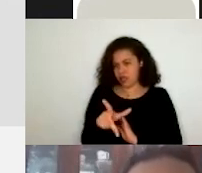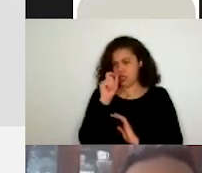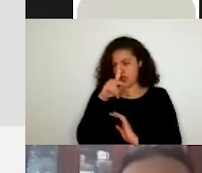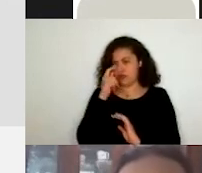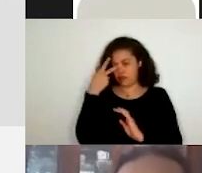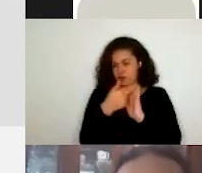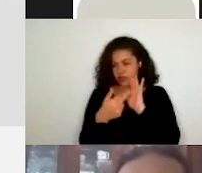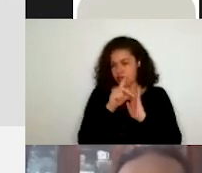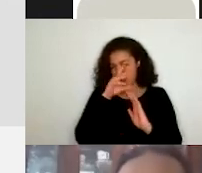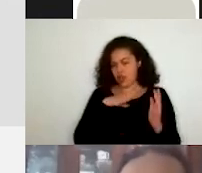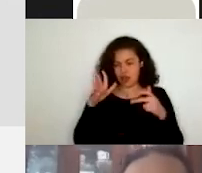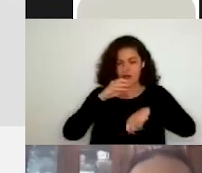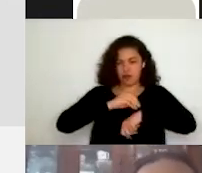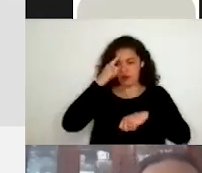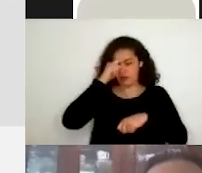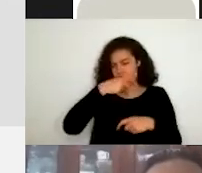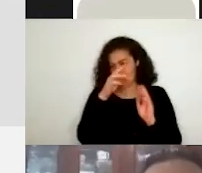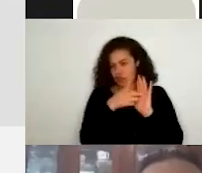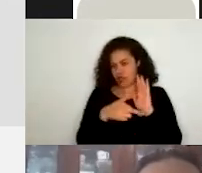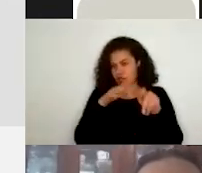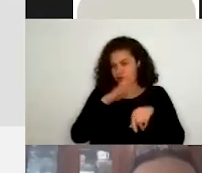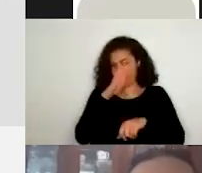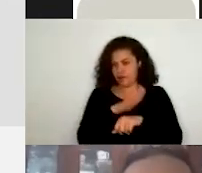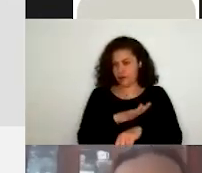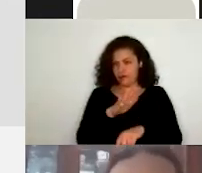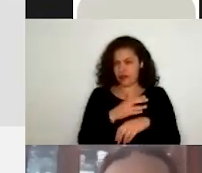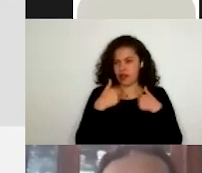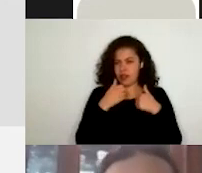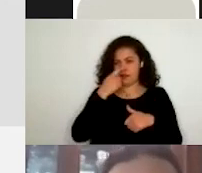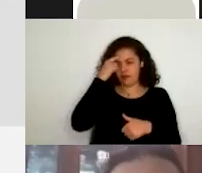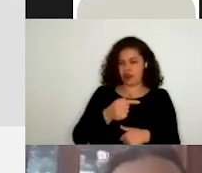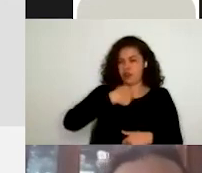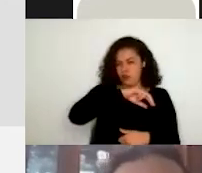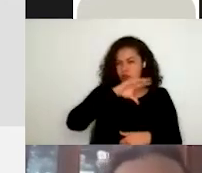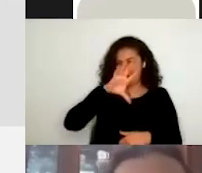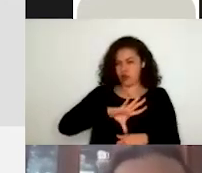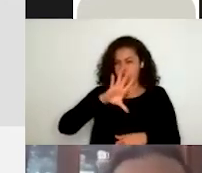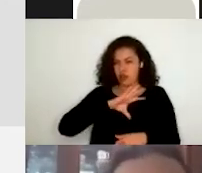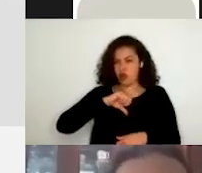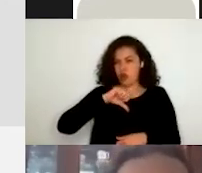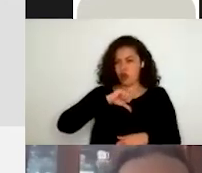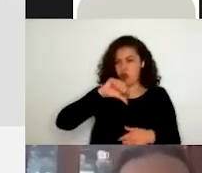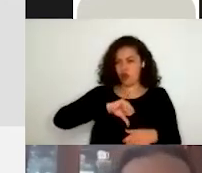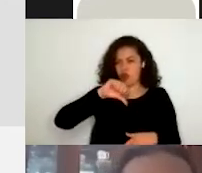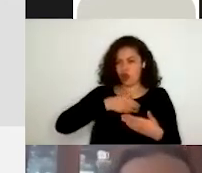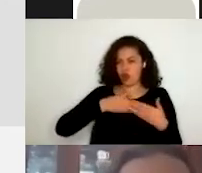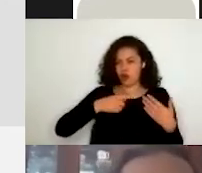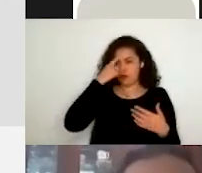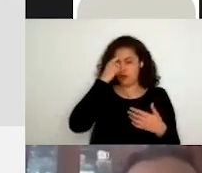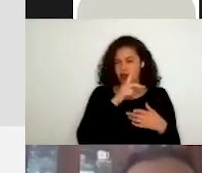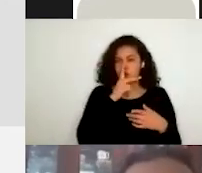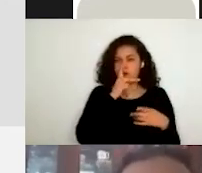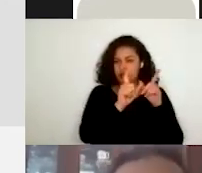Y esto es para una mayor comprensión de lo que vamos a ver aquí en los términos de referencia. Habla de